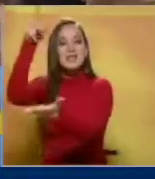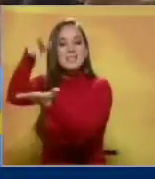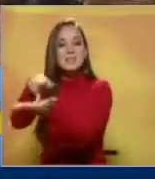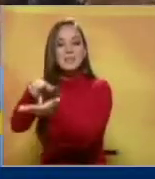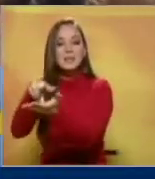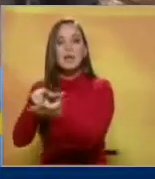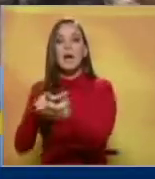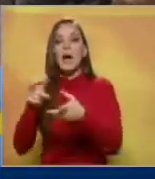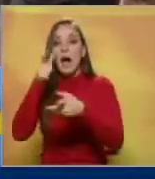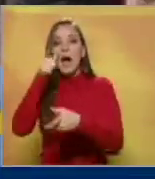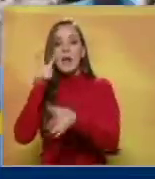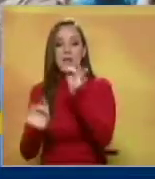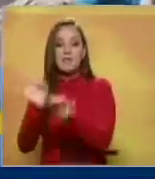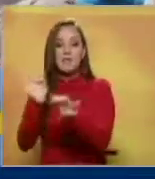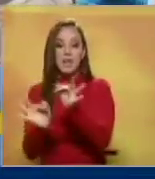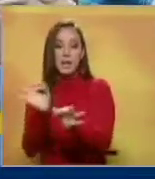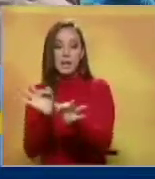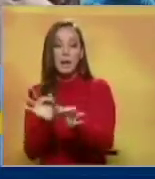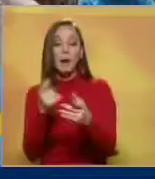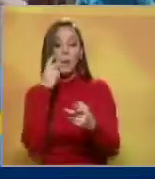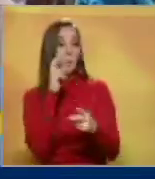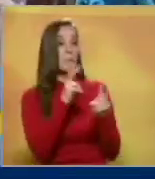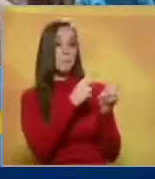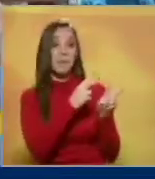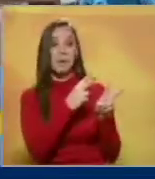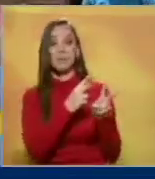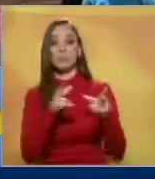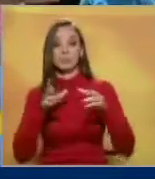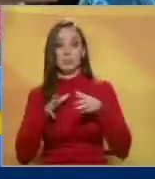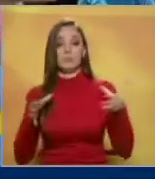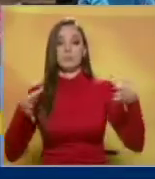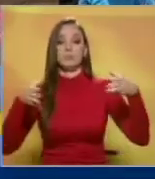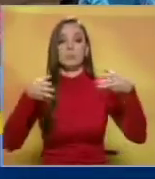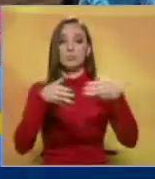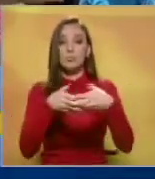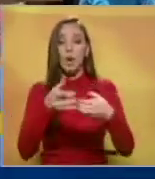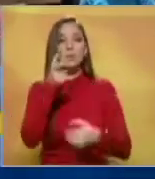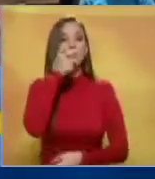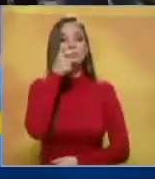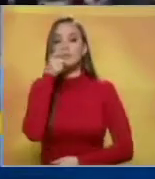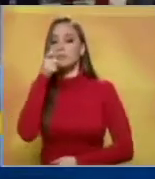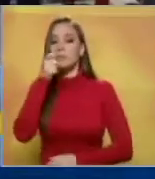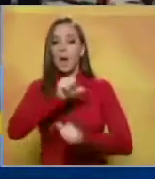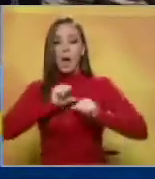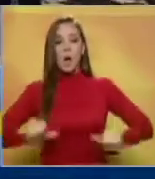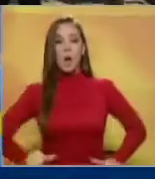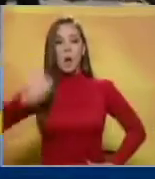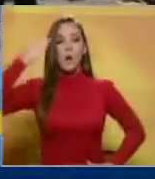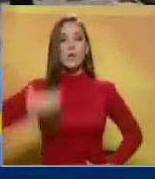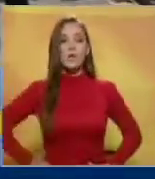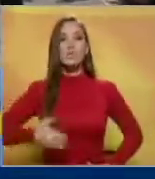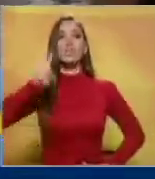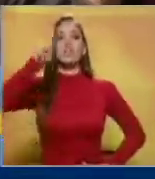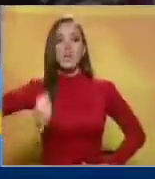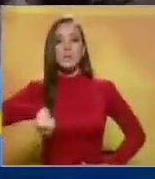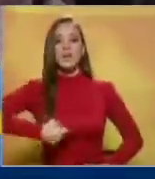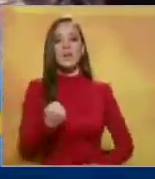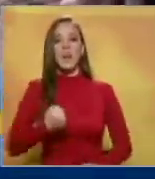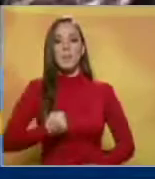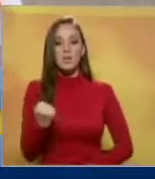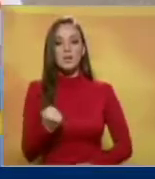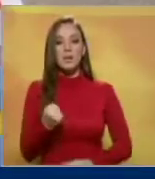embargo hemos visto una gran movilización tanto de funcionarios de la guardia nacional bolivariana como de orden público de la policía nacional bolivariana